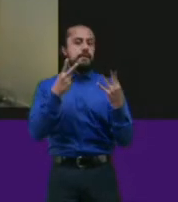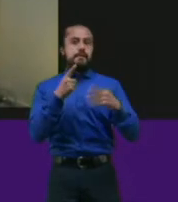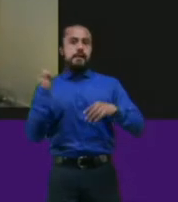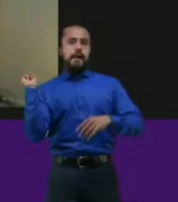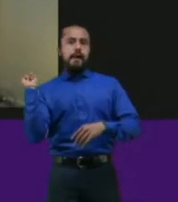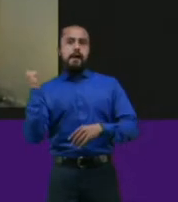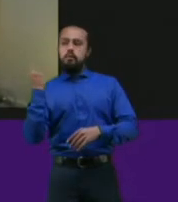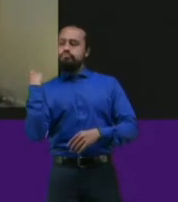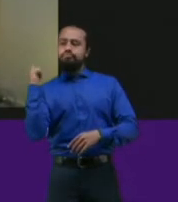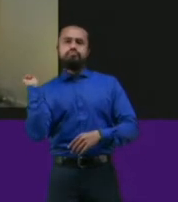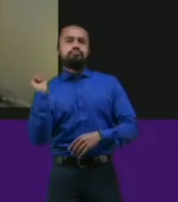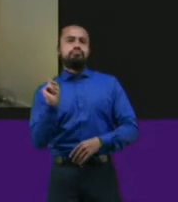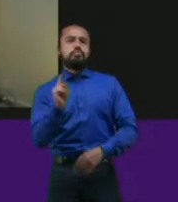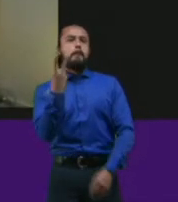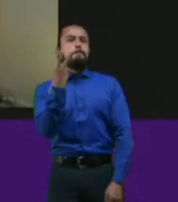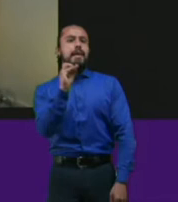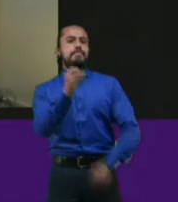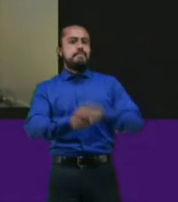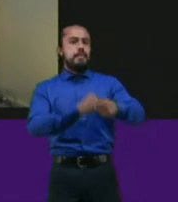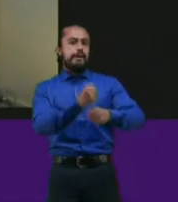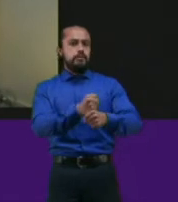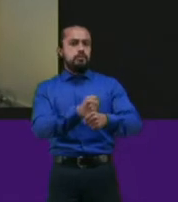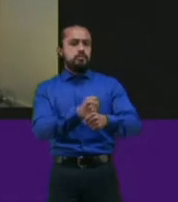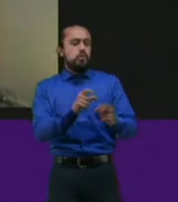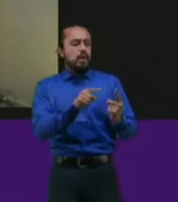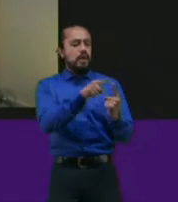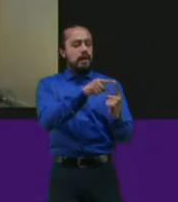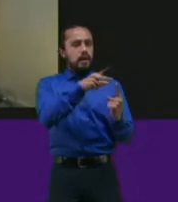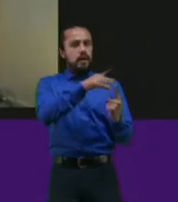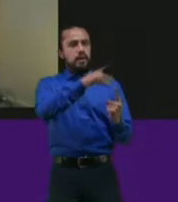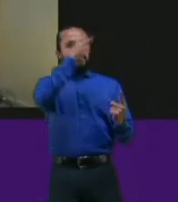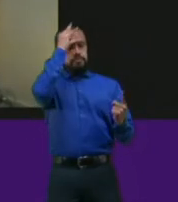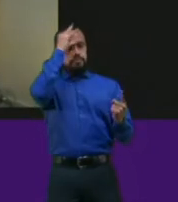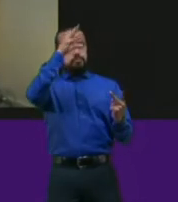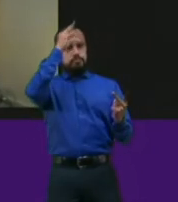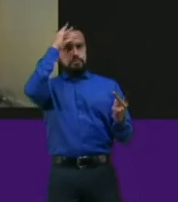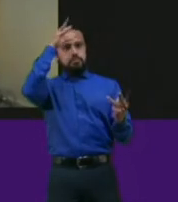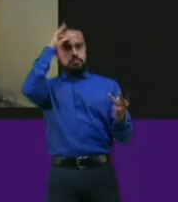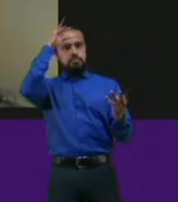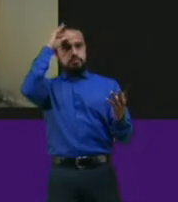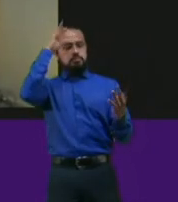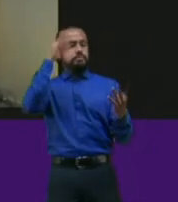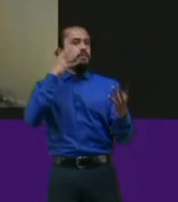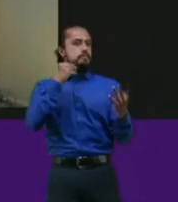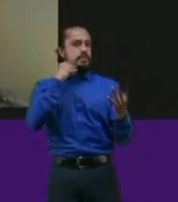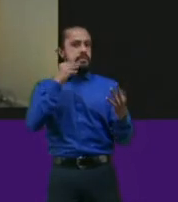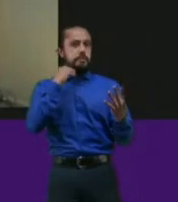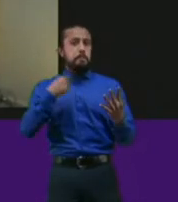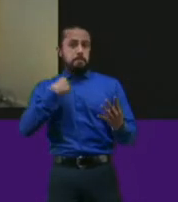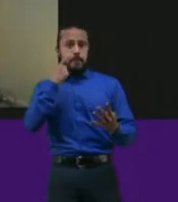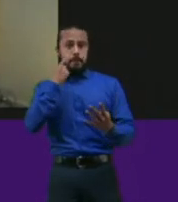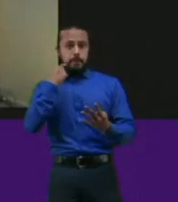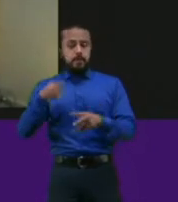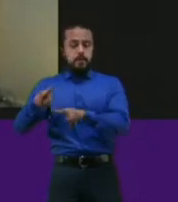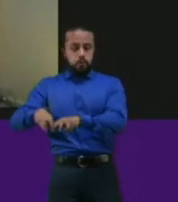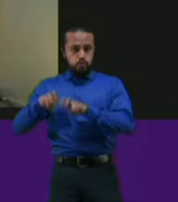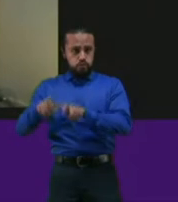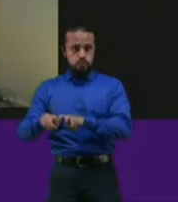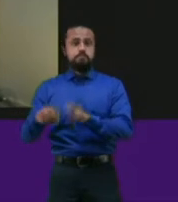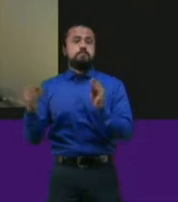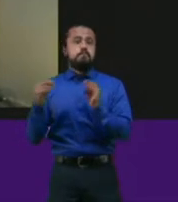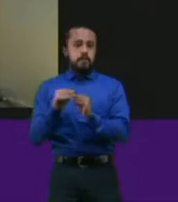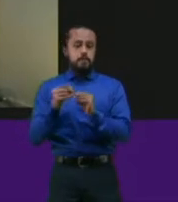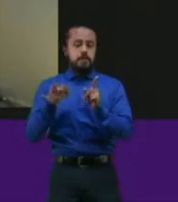Entonces, en cada pasito aprendí una cosa. Mi papá era empleado, pero también agricultor. Entonces, pues, crecí